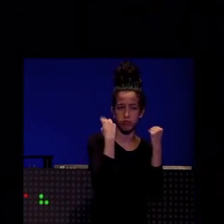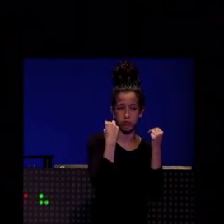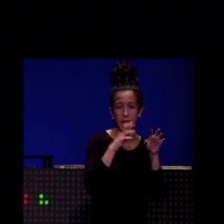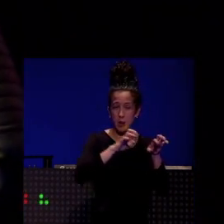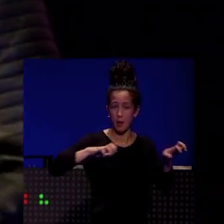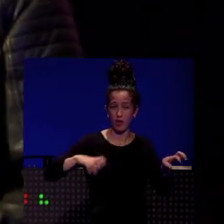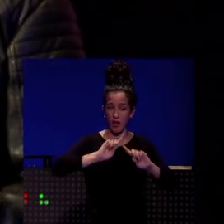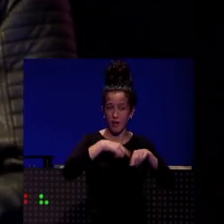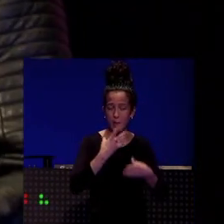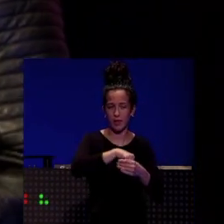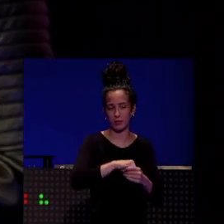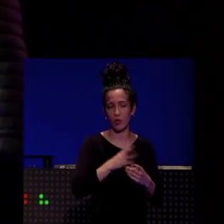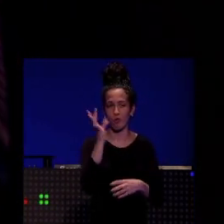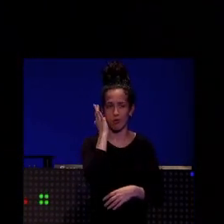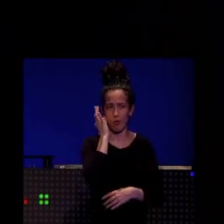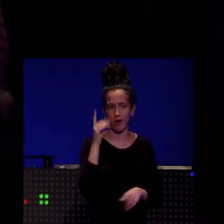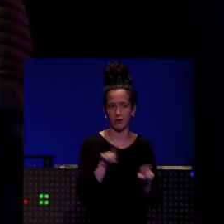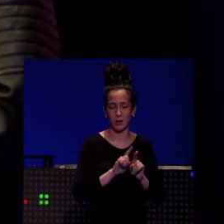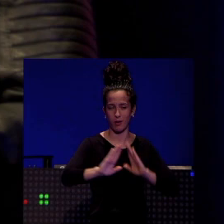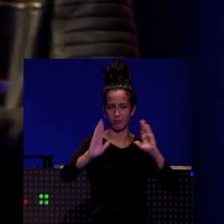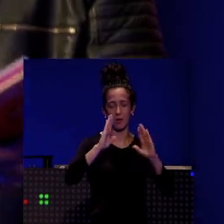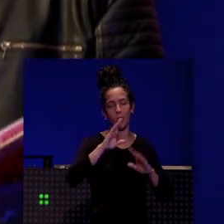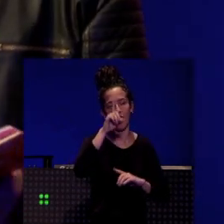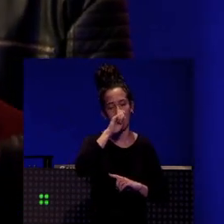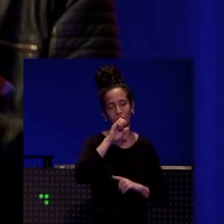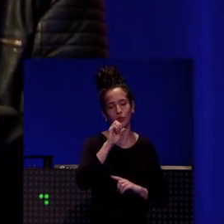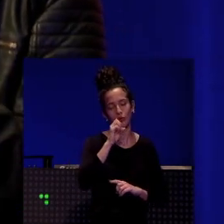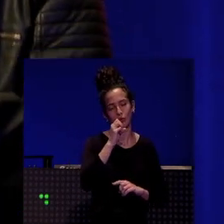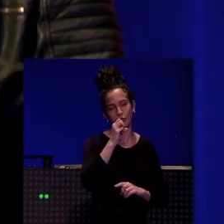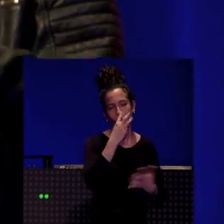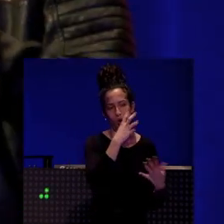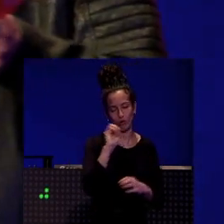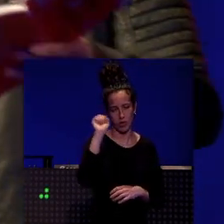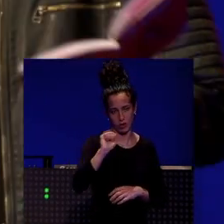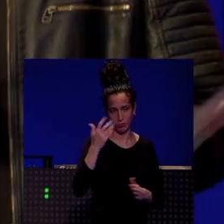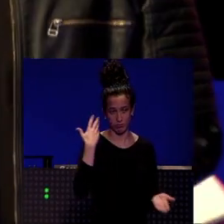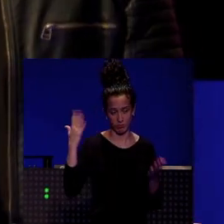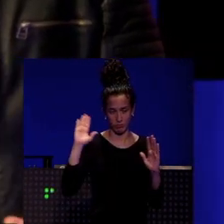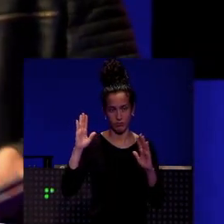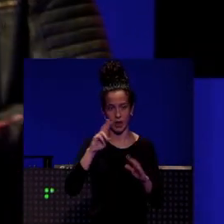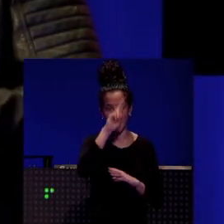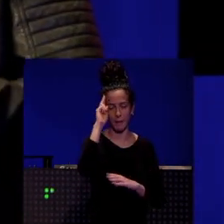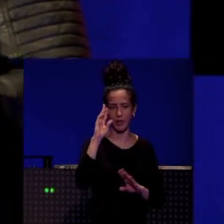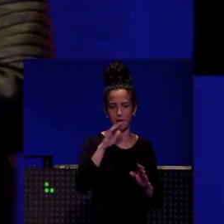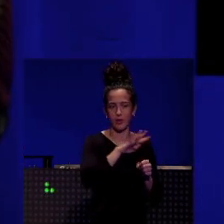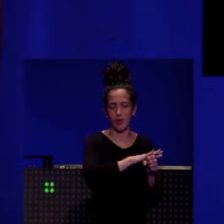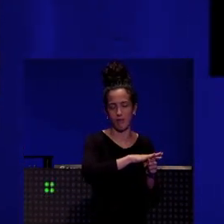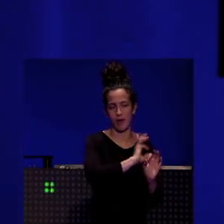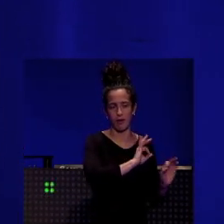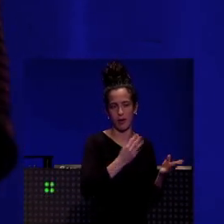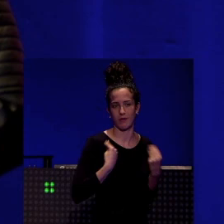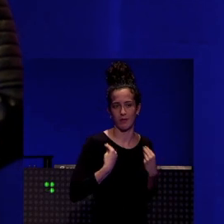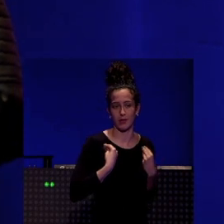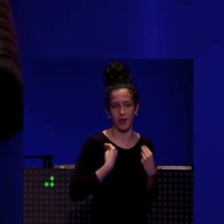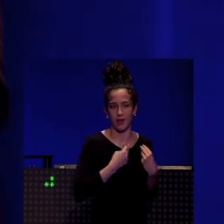mujeres en una familia típica de los 80 un barrio a las afueras de madrid un corazón inexperto dudas existenciales